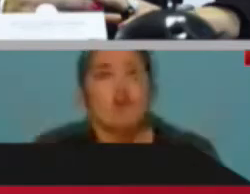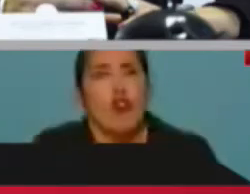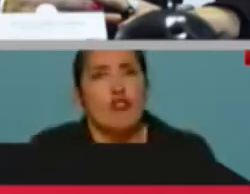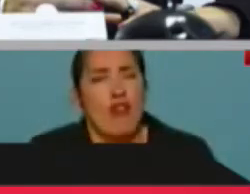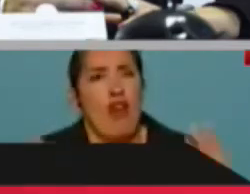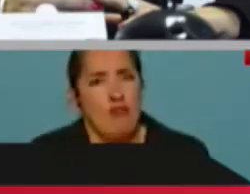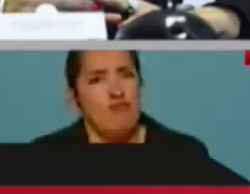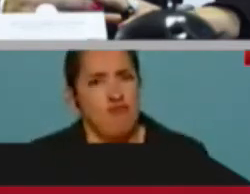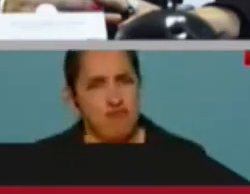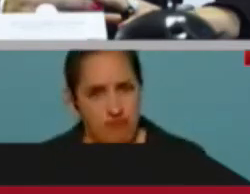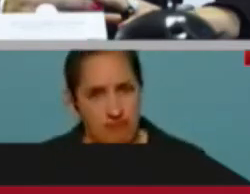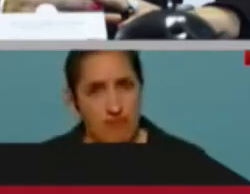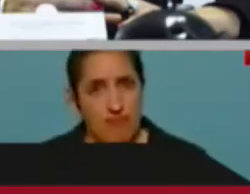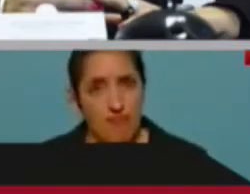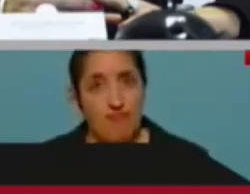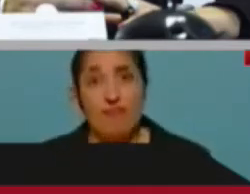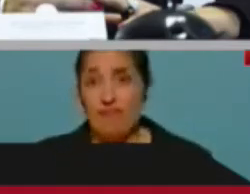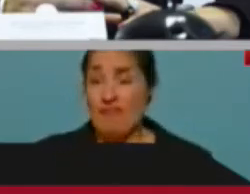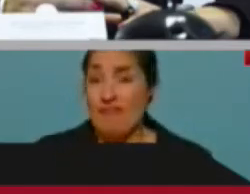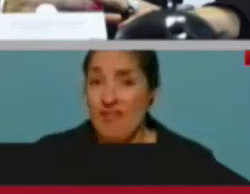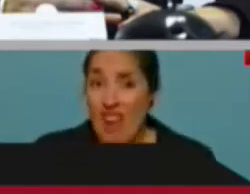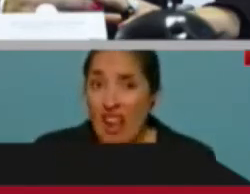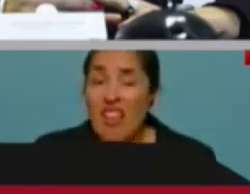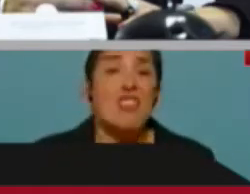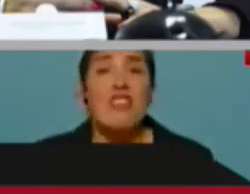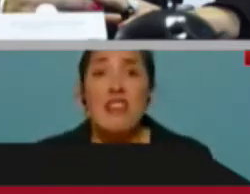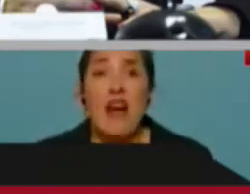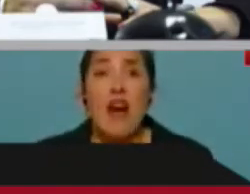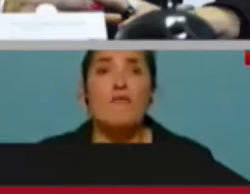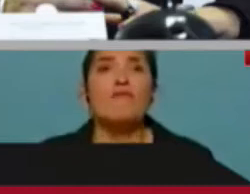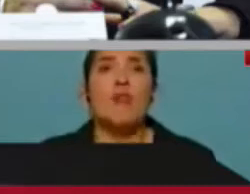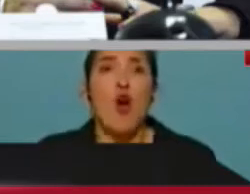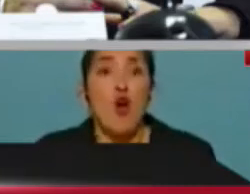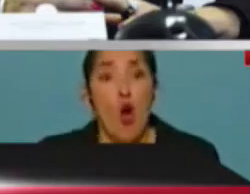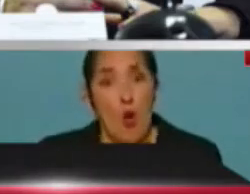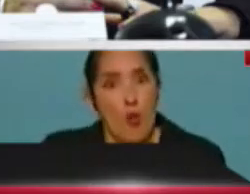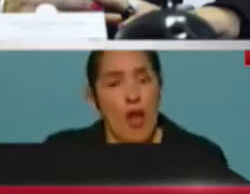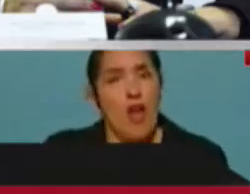la economía del país y ni que hablar del impacto que esto tiene para la economía santafesina.